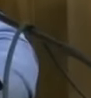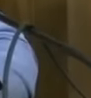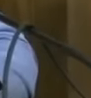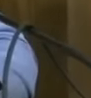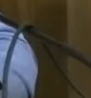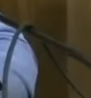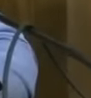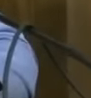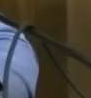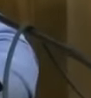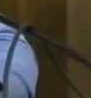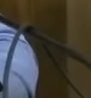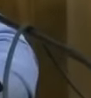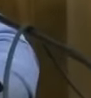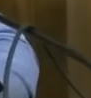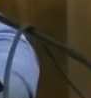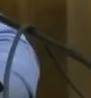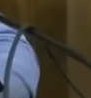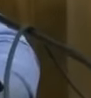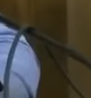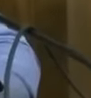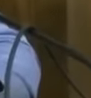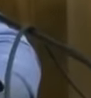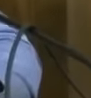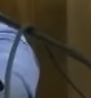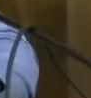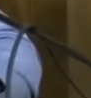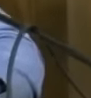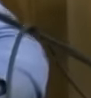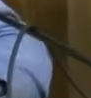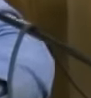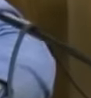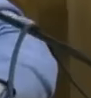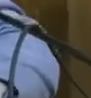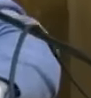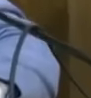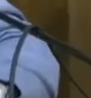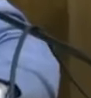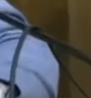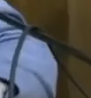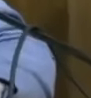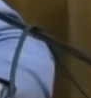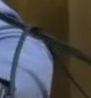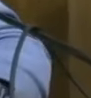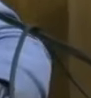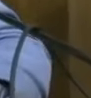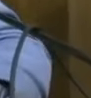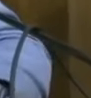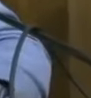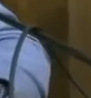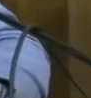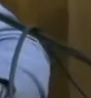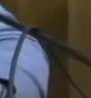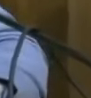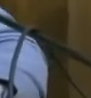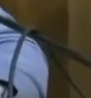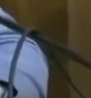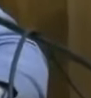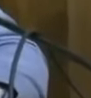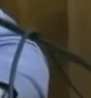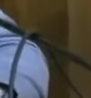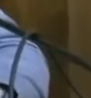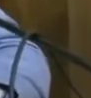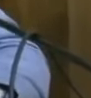y plenipotenciarios a la ciudadana y los ciudadanos indicados en lista anexa. Sexto, comunicaciones suscritas por el diputado Rodolfo